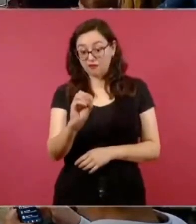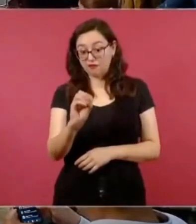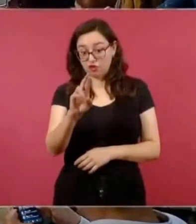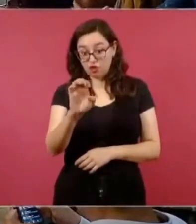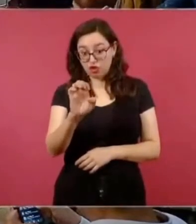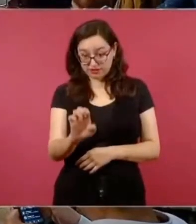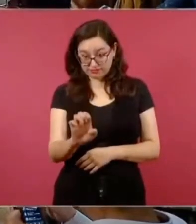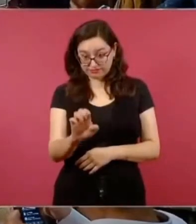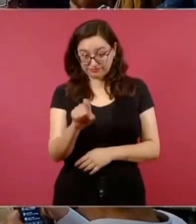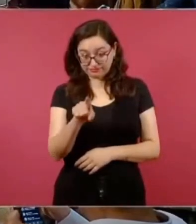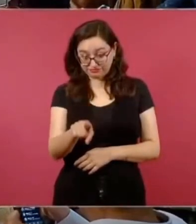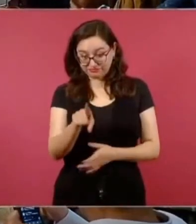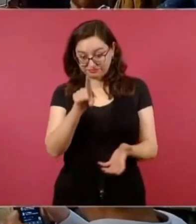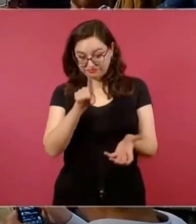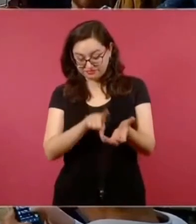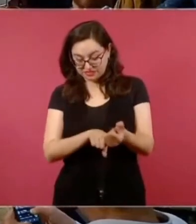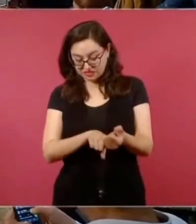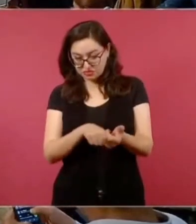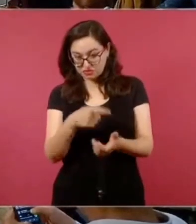sus